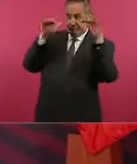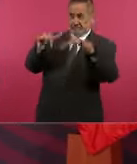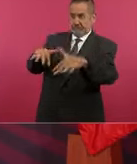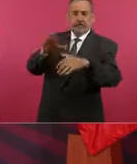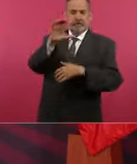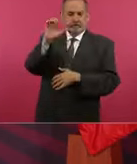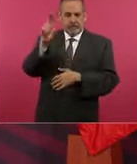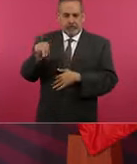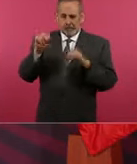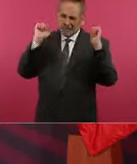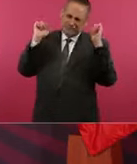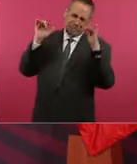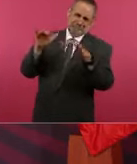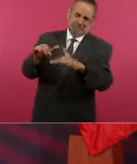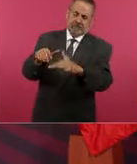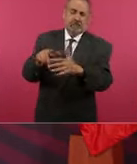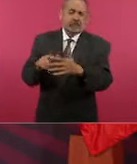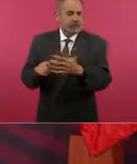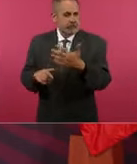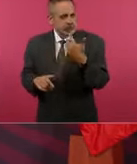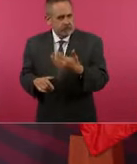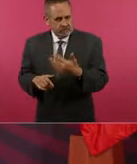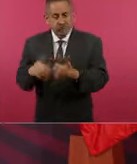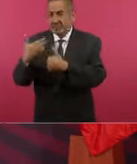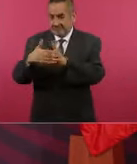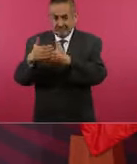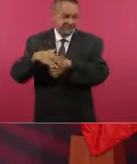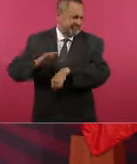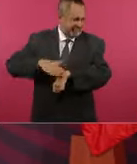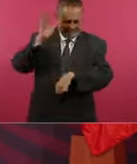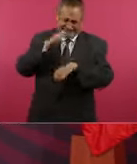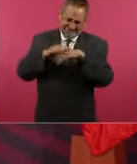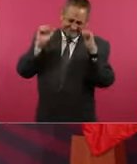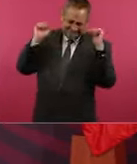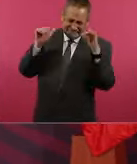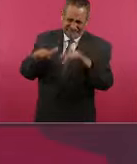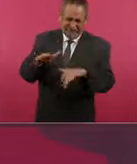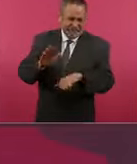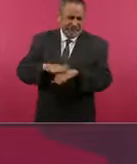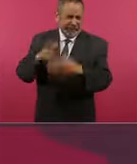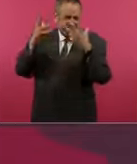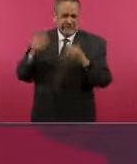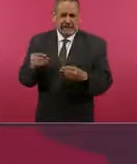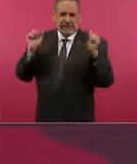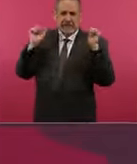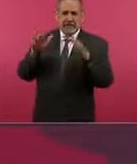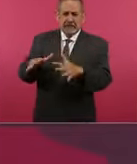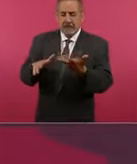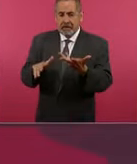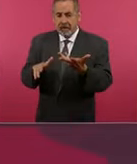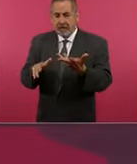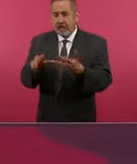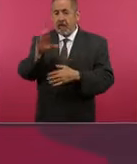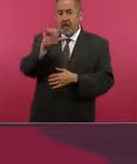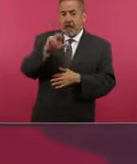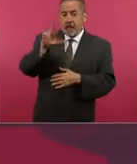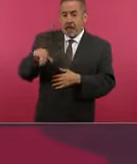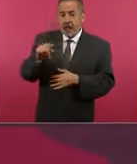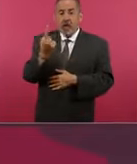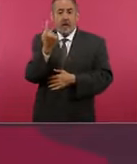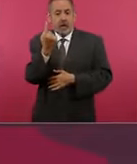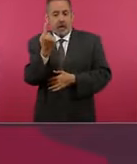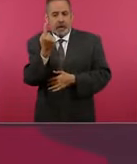Cancún, la verdad, van a llegar mucho más, y ya no va a ser a Cancún,